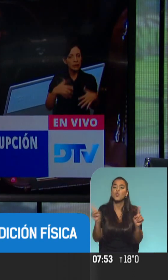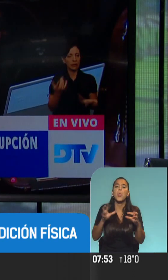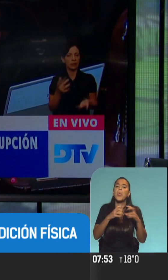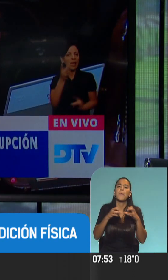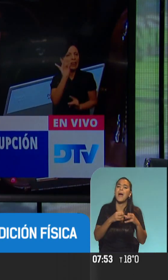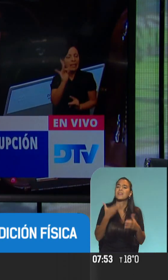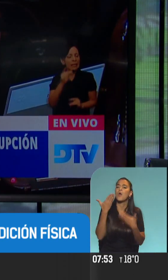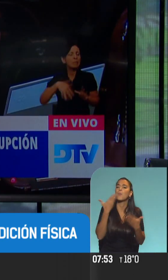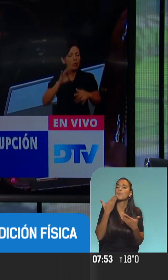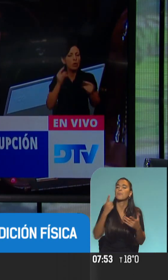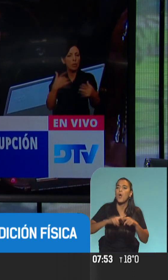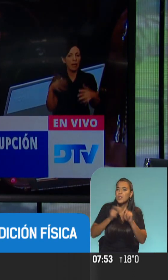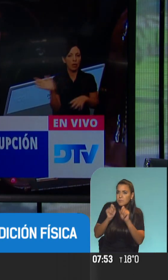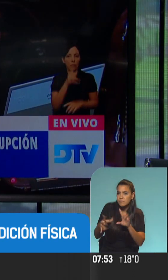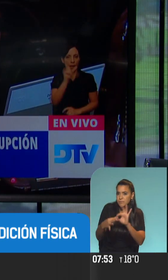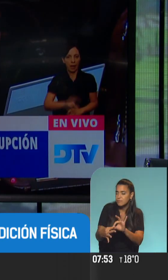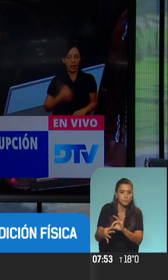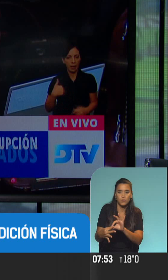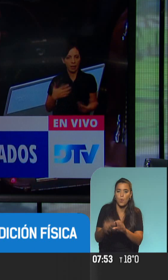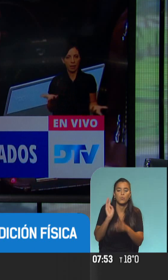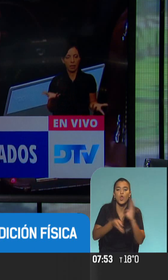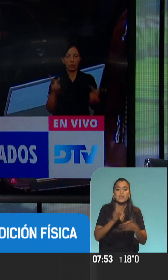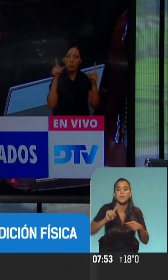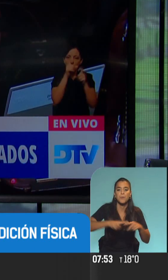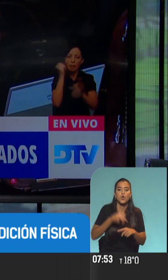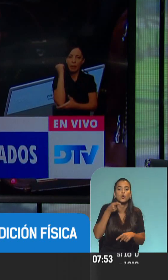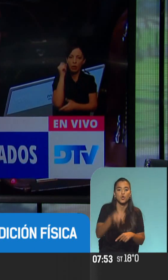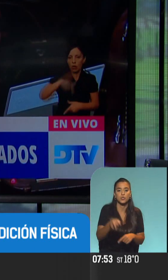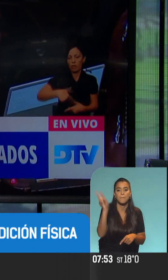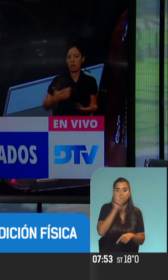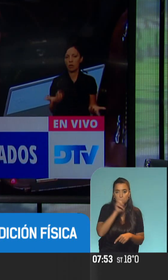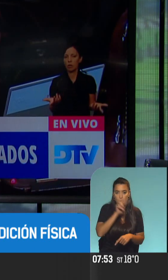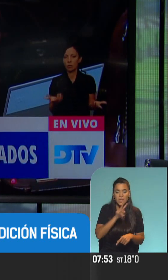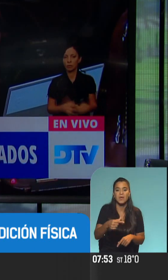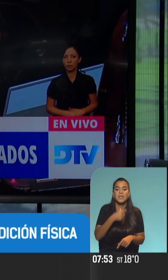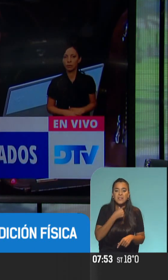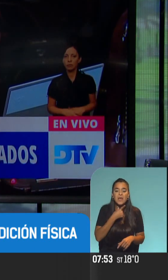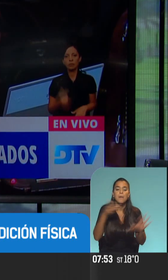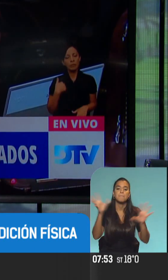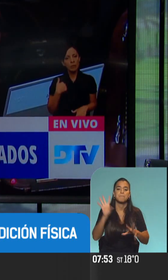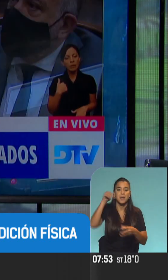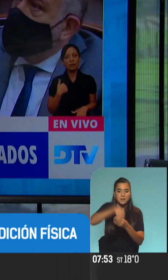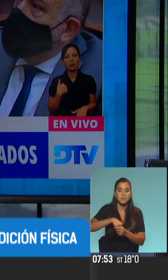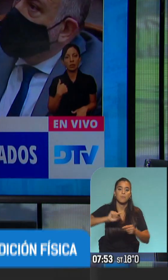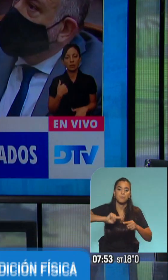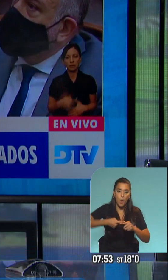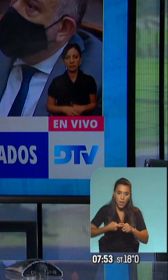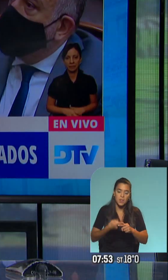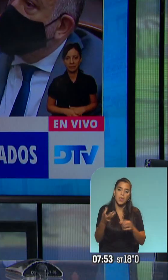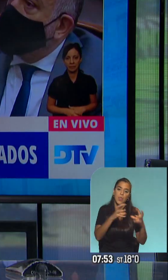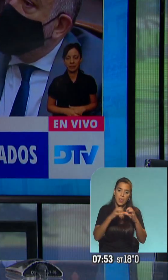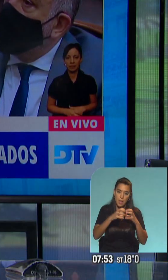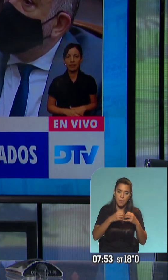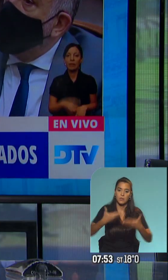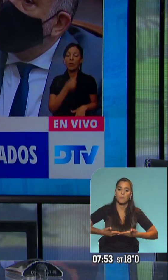argumentos políticos sino de violencia política contra mujeres que quieran partir en política y en el debate